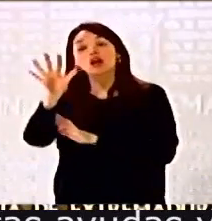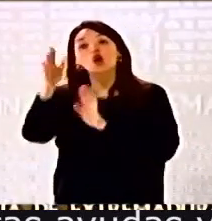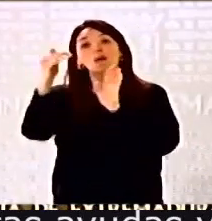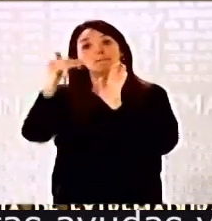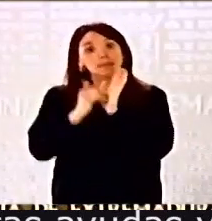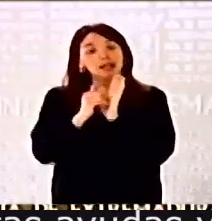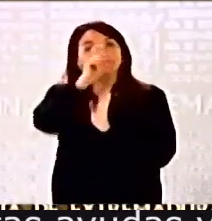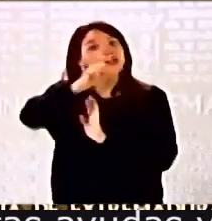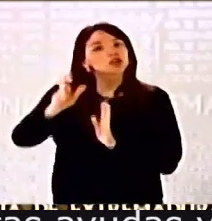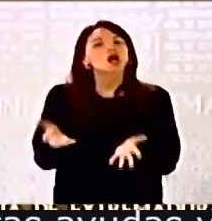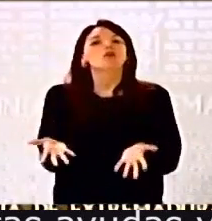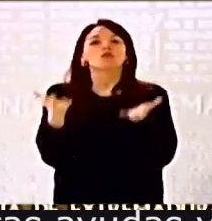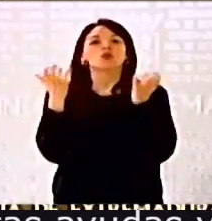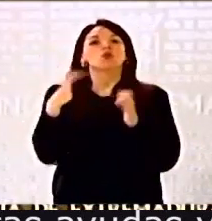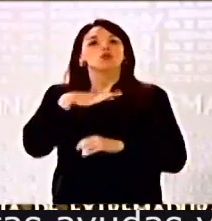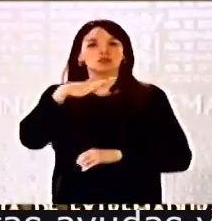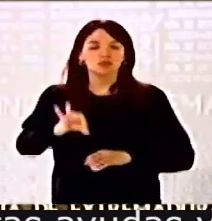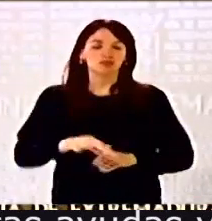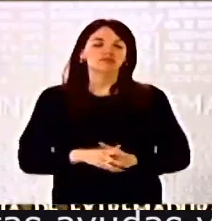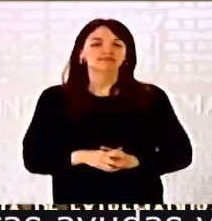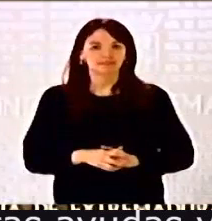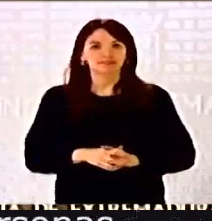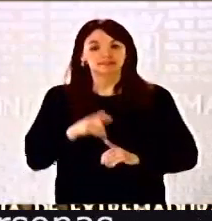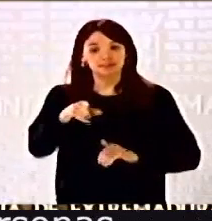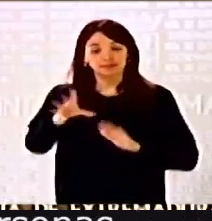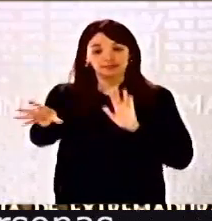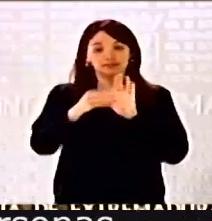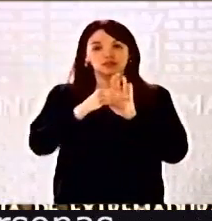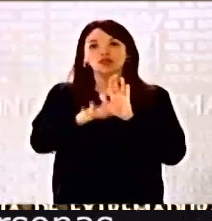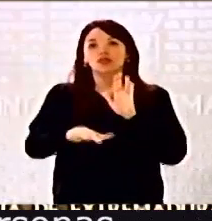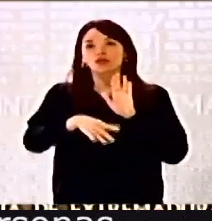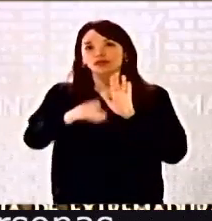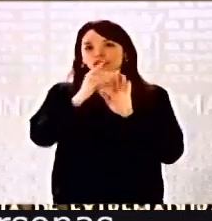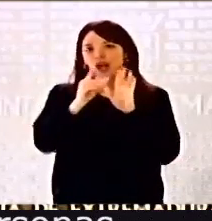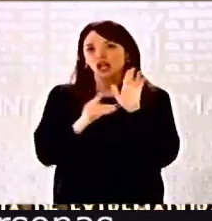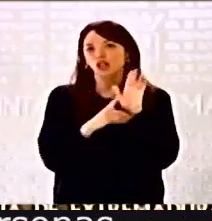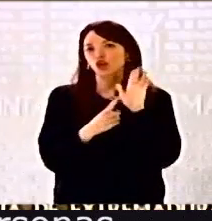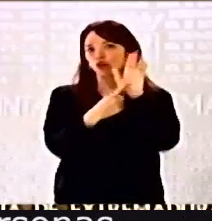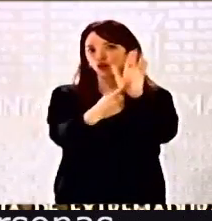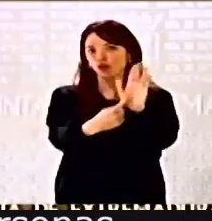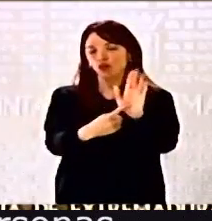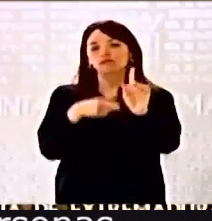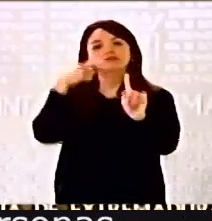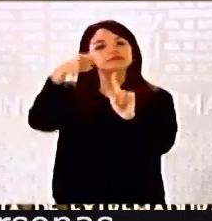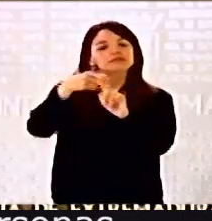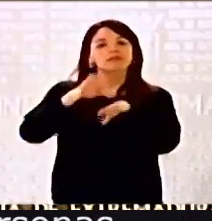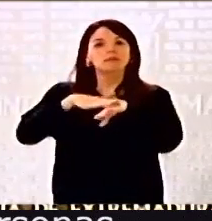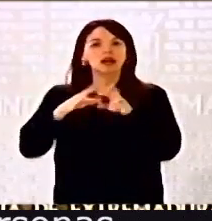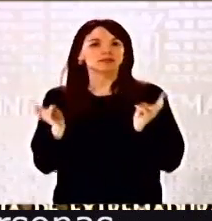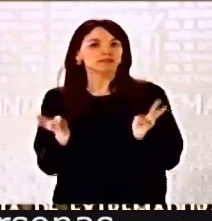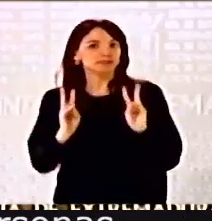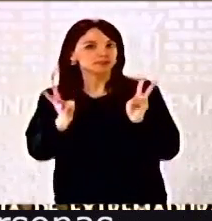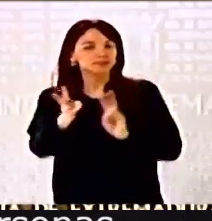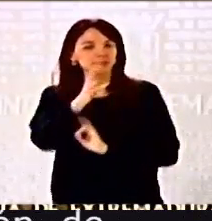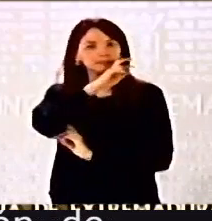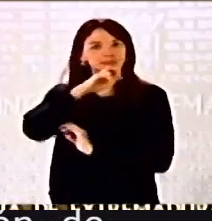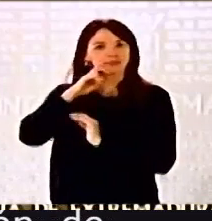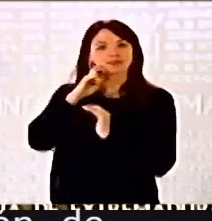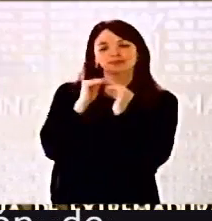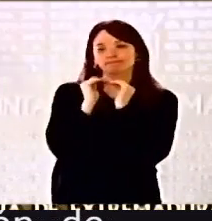65.000 personas. Este es el decreto, un decreto de choque, de activación, de mantenimiento y